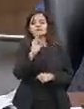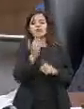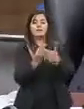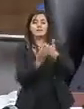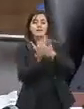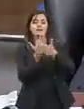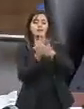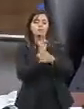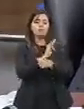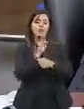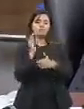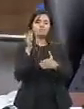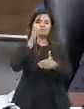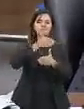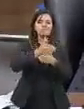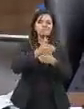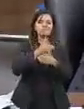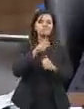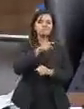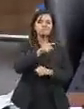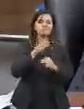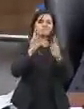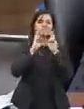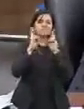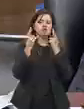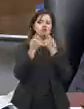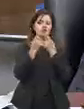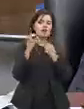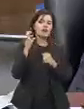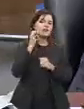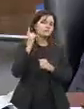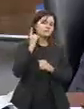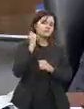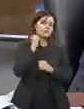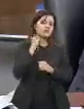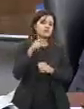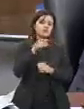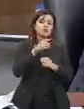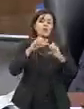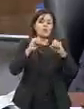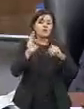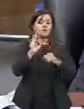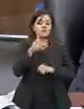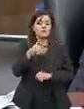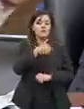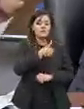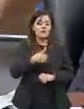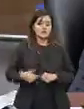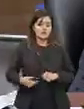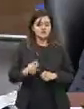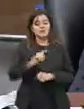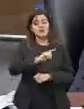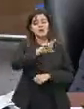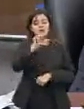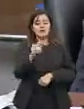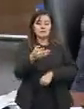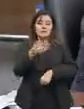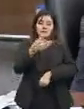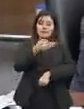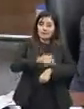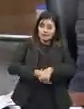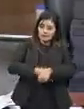a una sesión del Congreso, inclusive presidir la sesión del Congreso, por la tarde acudir a un